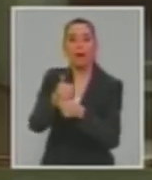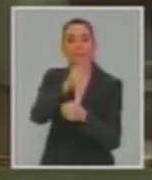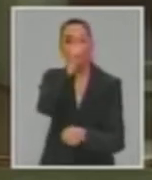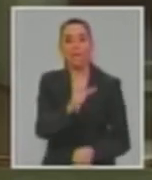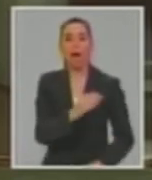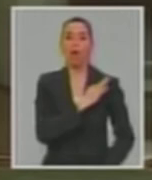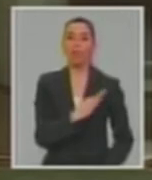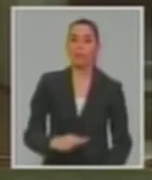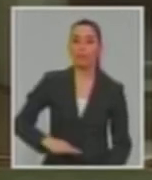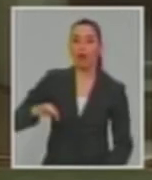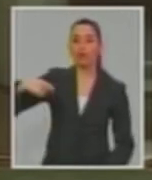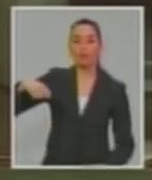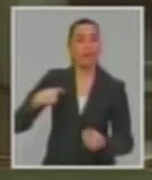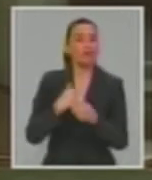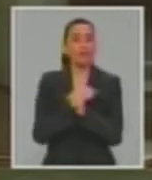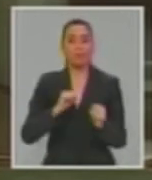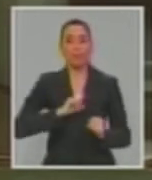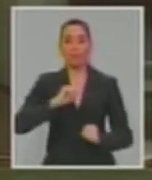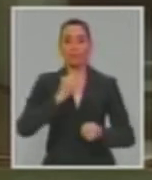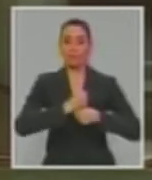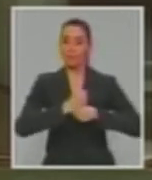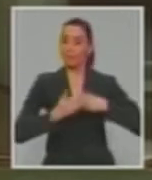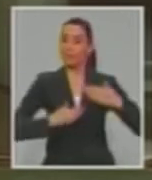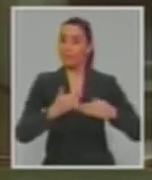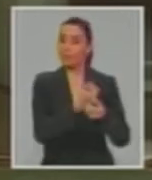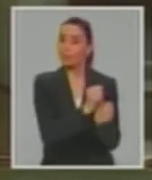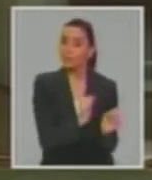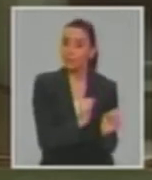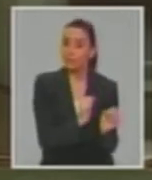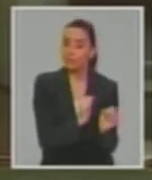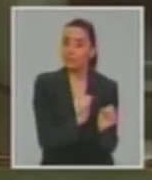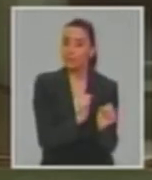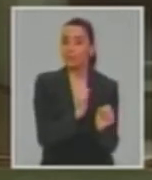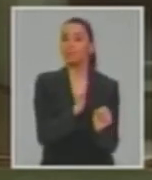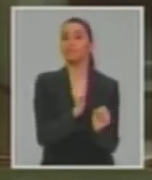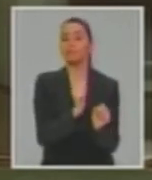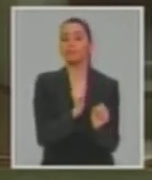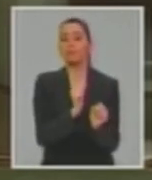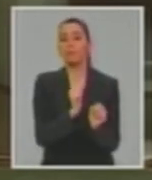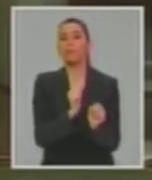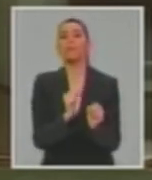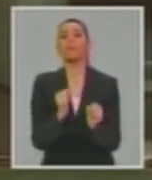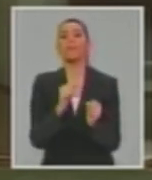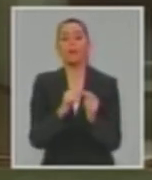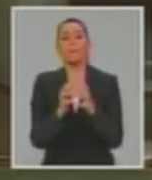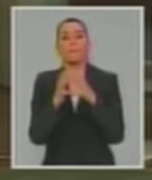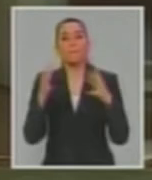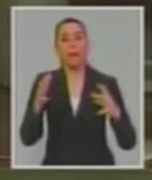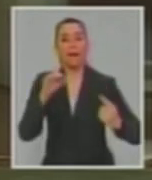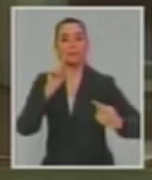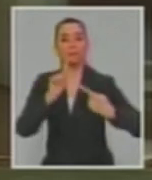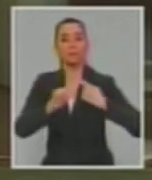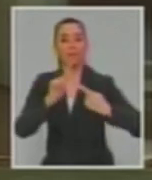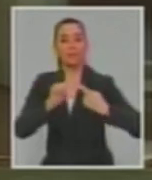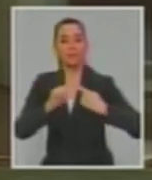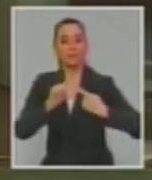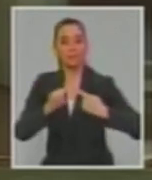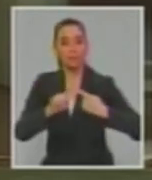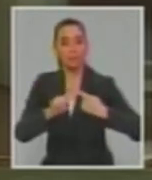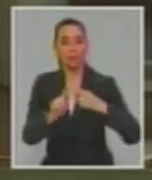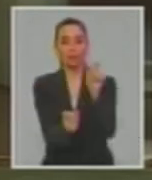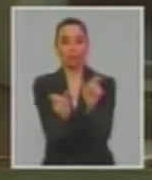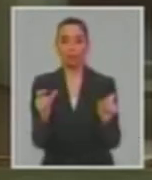o senadores que no puedan seguir ejerciendo sus funciones parlamentarias, dando una mayor participación a